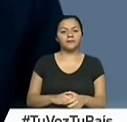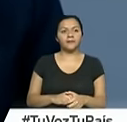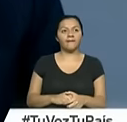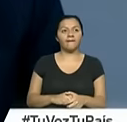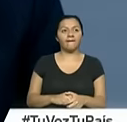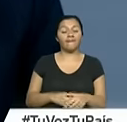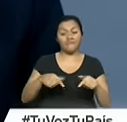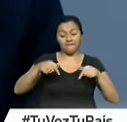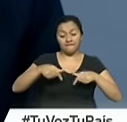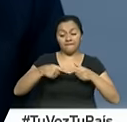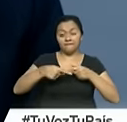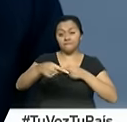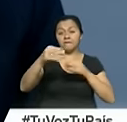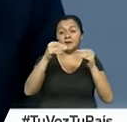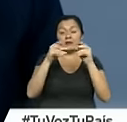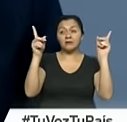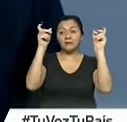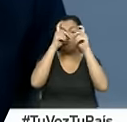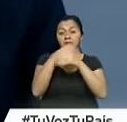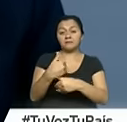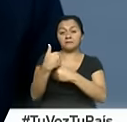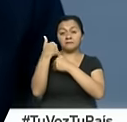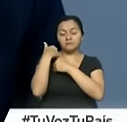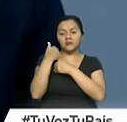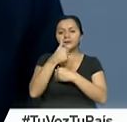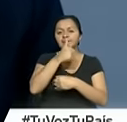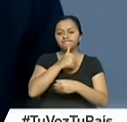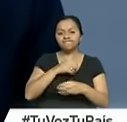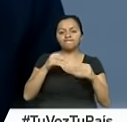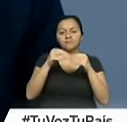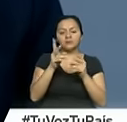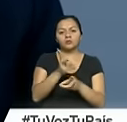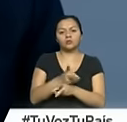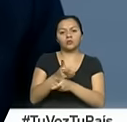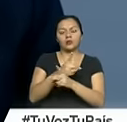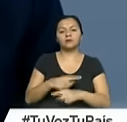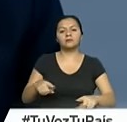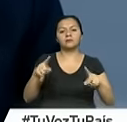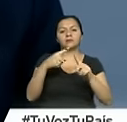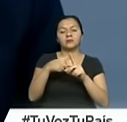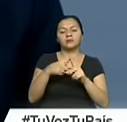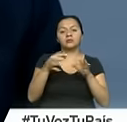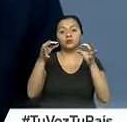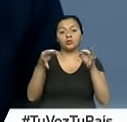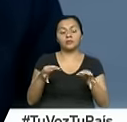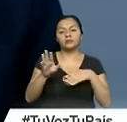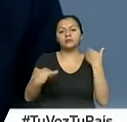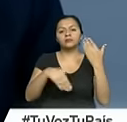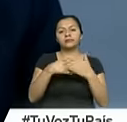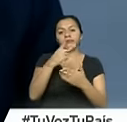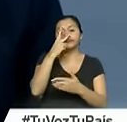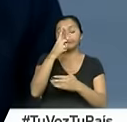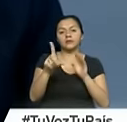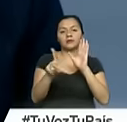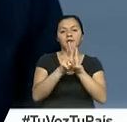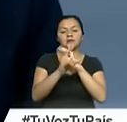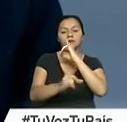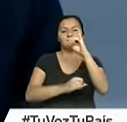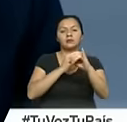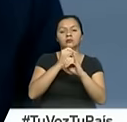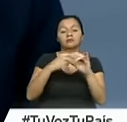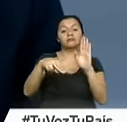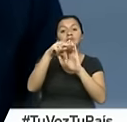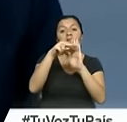En estos tiempos difíciles y retadores, la prudencia y moderación, así como un cumplimiento completo de las leyes internacionales y las normas